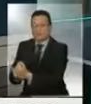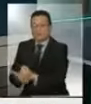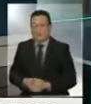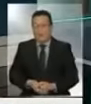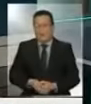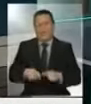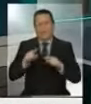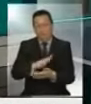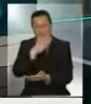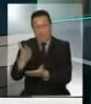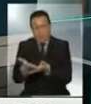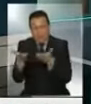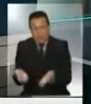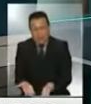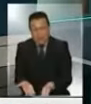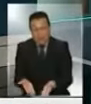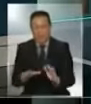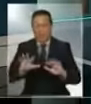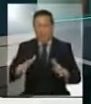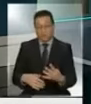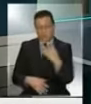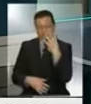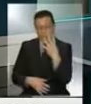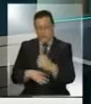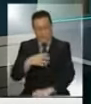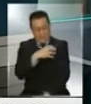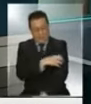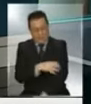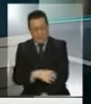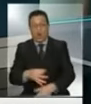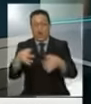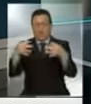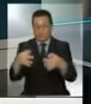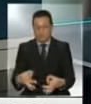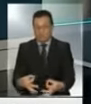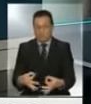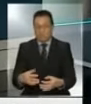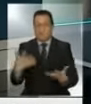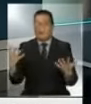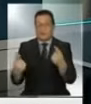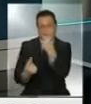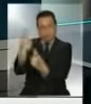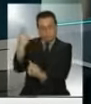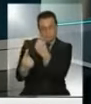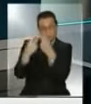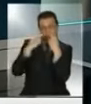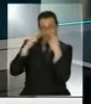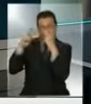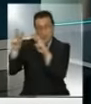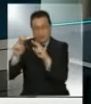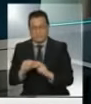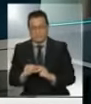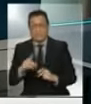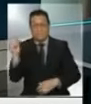y hasta ahora hay al menos cuatro regiones que están confirmadas para celebrar precisamente el año nuevo la